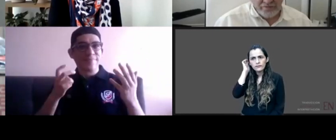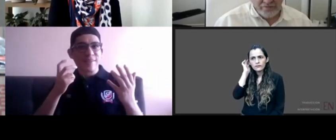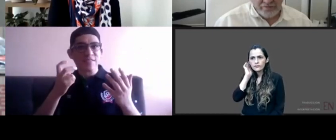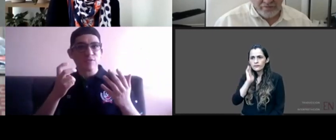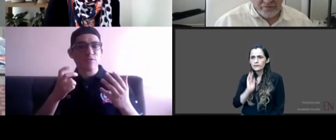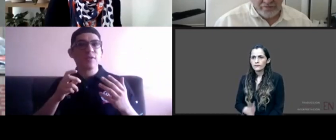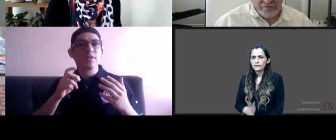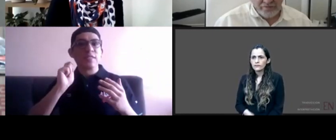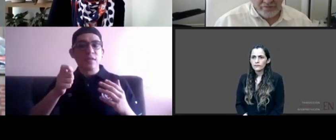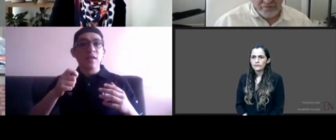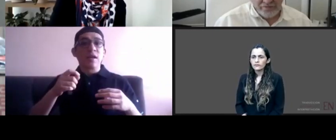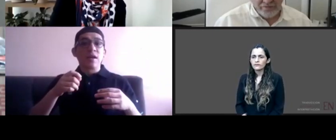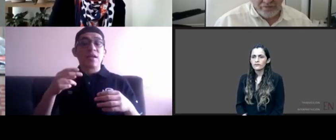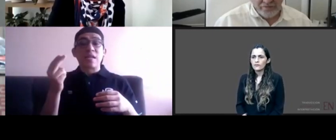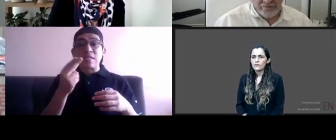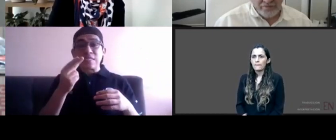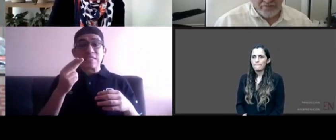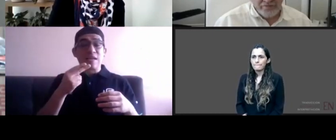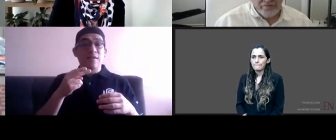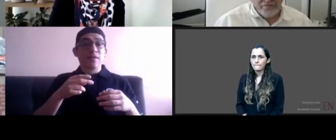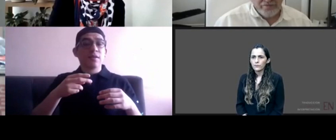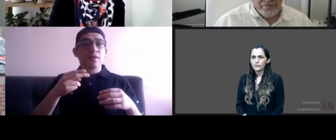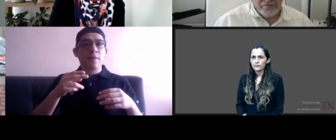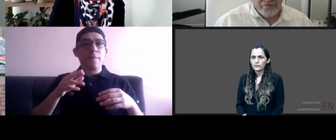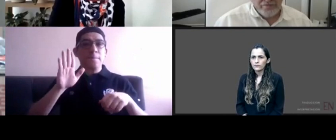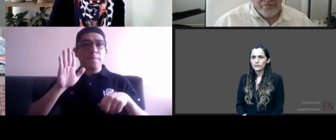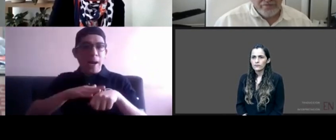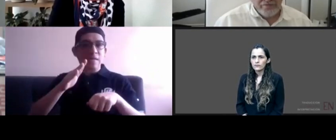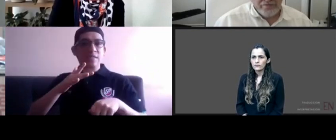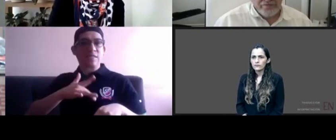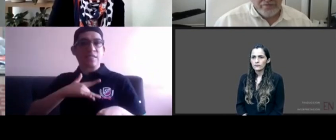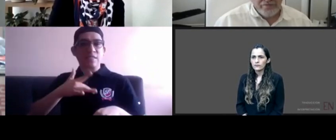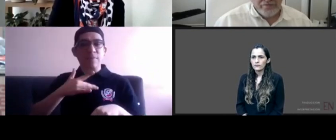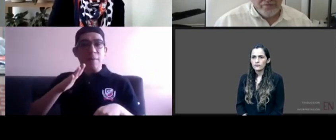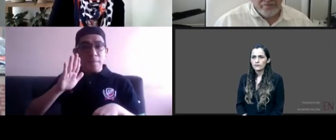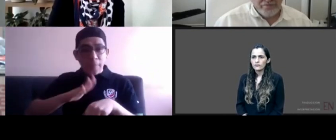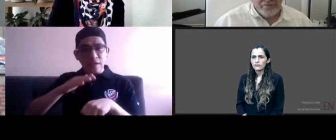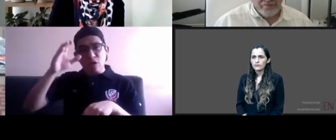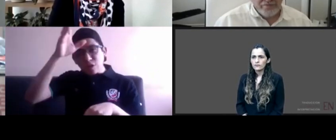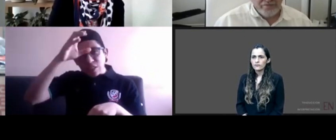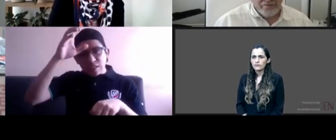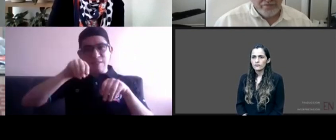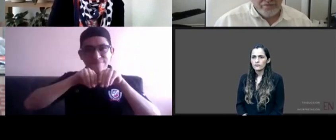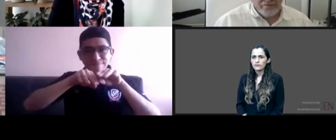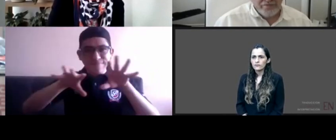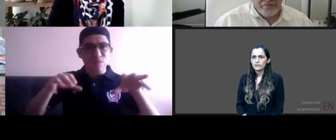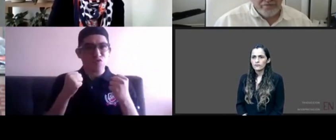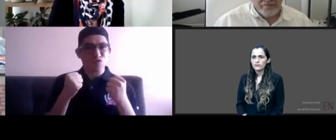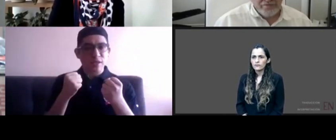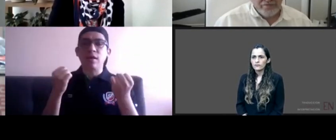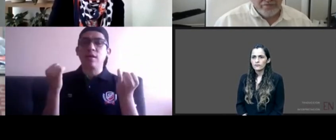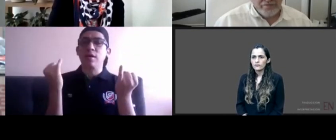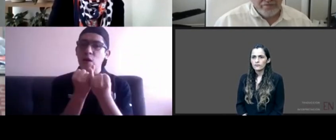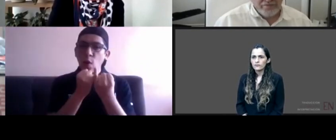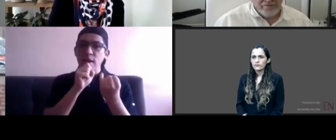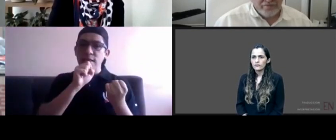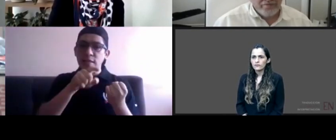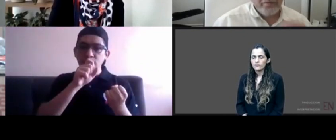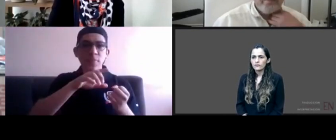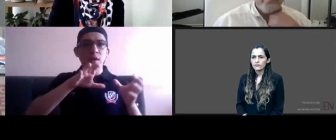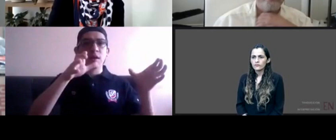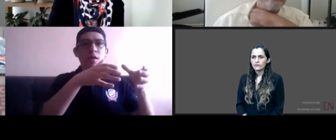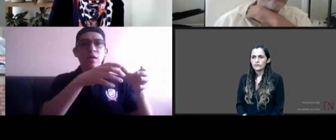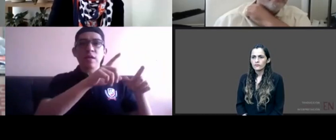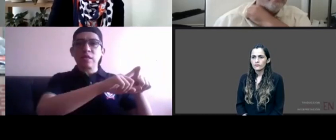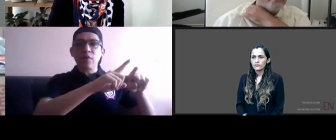hay un estatus lingüístico mayor para el español que para la lengua de señas mexicana. Creo que hace